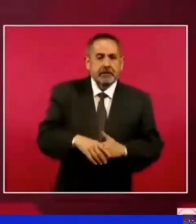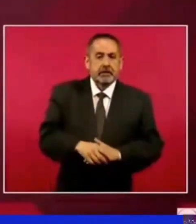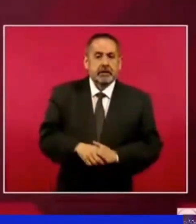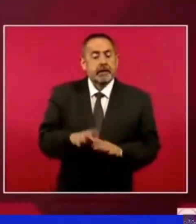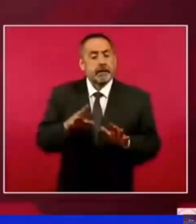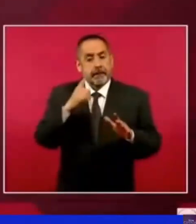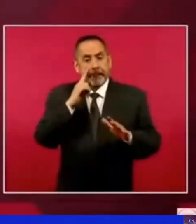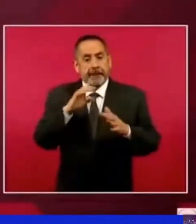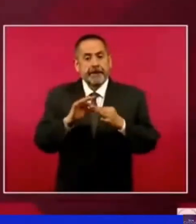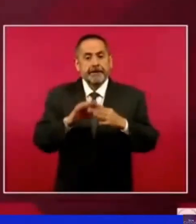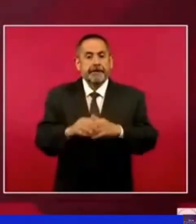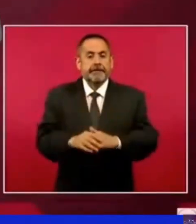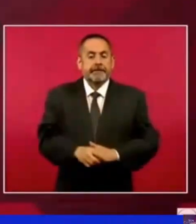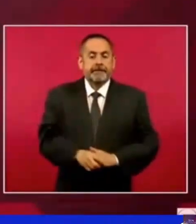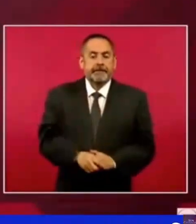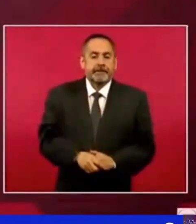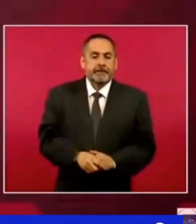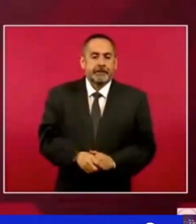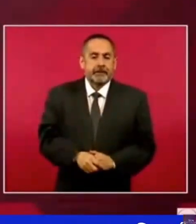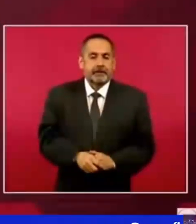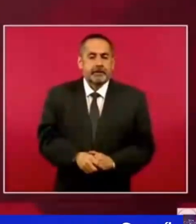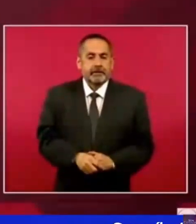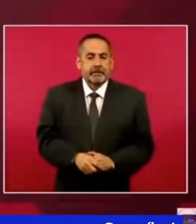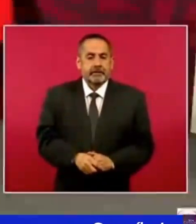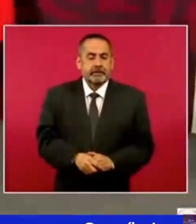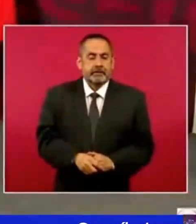Miren, nosotros somos